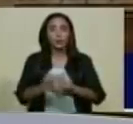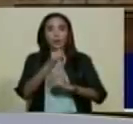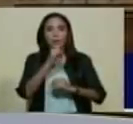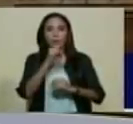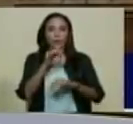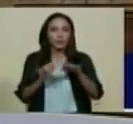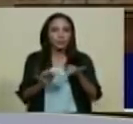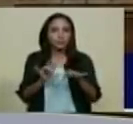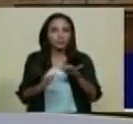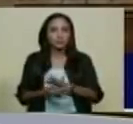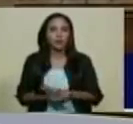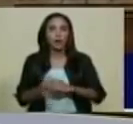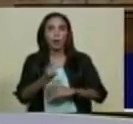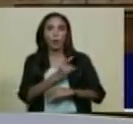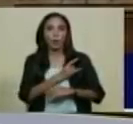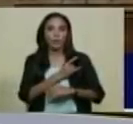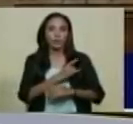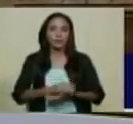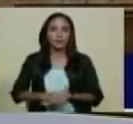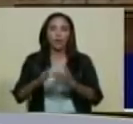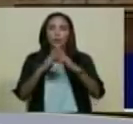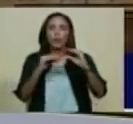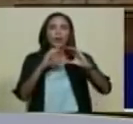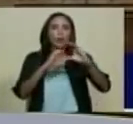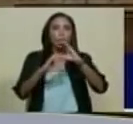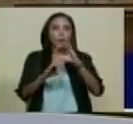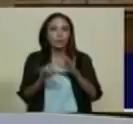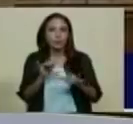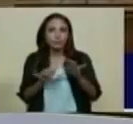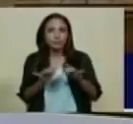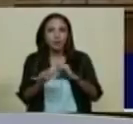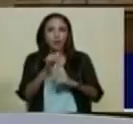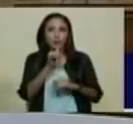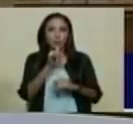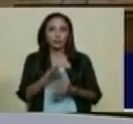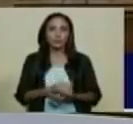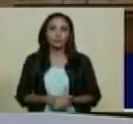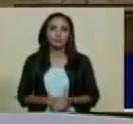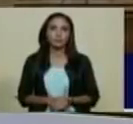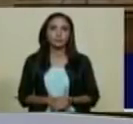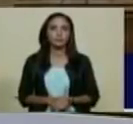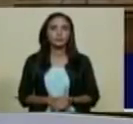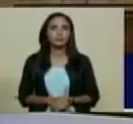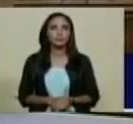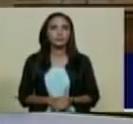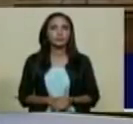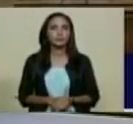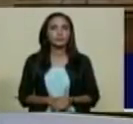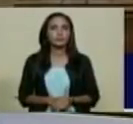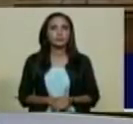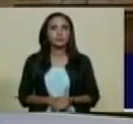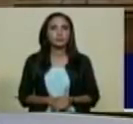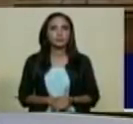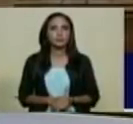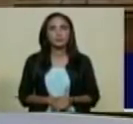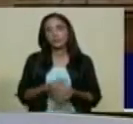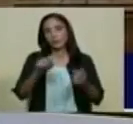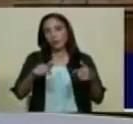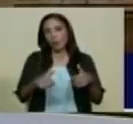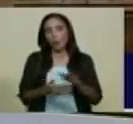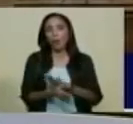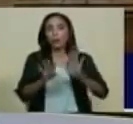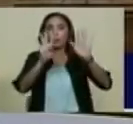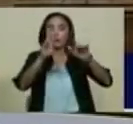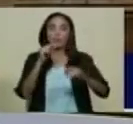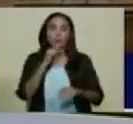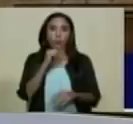Informática, la Universidad de las Telecomunicaciones y la Informática, que desde el día de hoy, 9 de